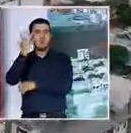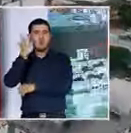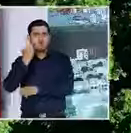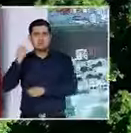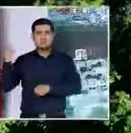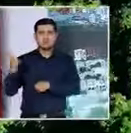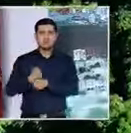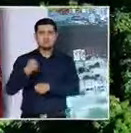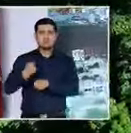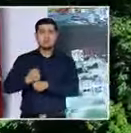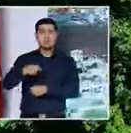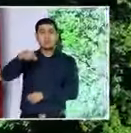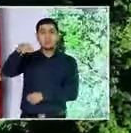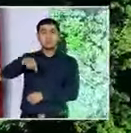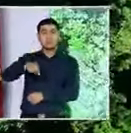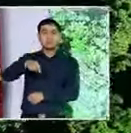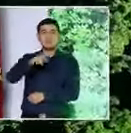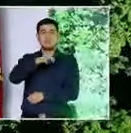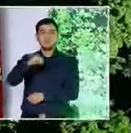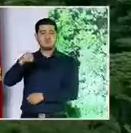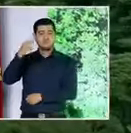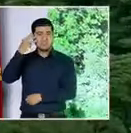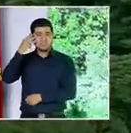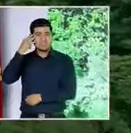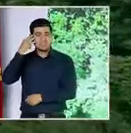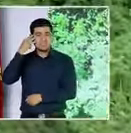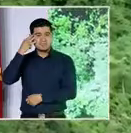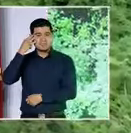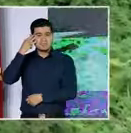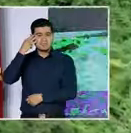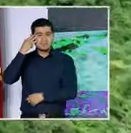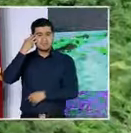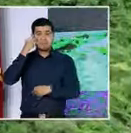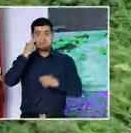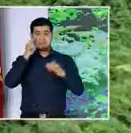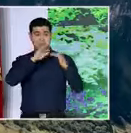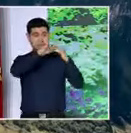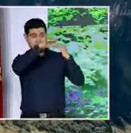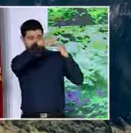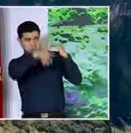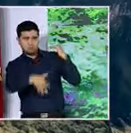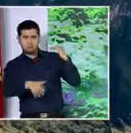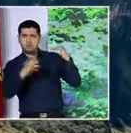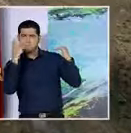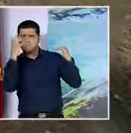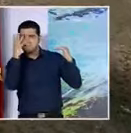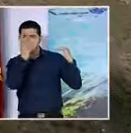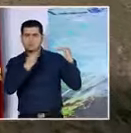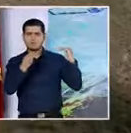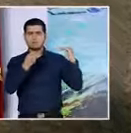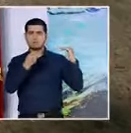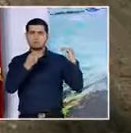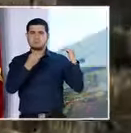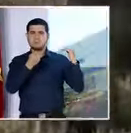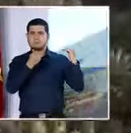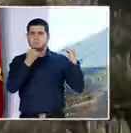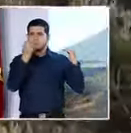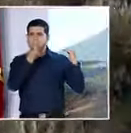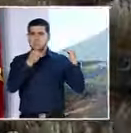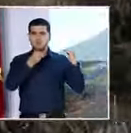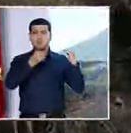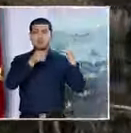región, nos bendice la majestuosidad de las cascadas de Arboledas y Toledo. Y se impone la inmensidad del páramo de Guerrero de